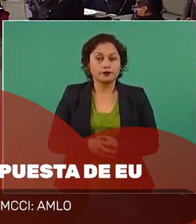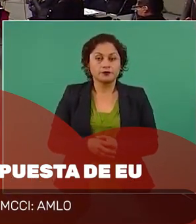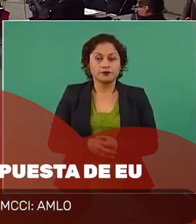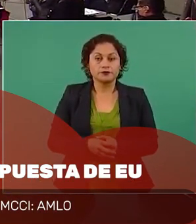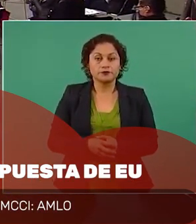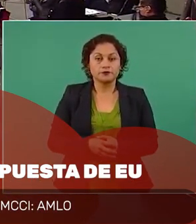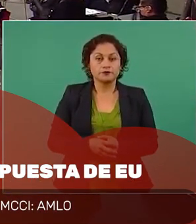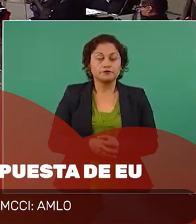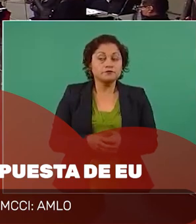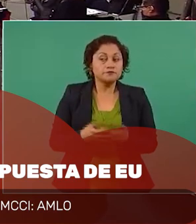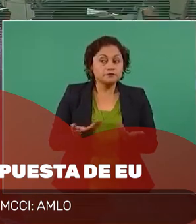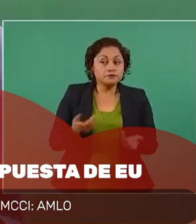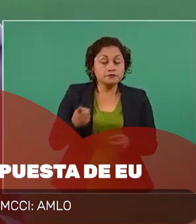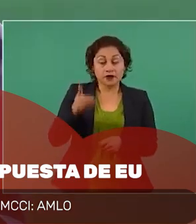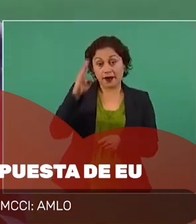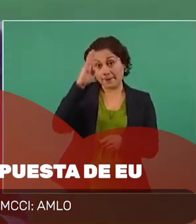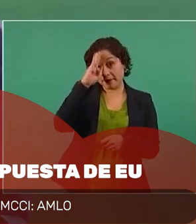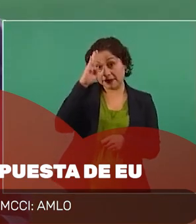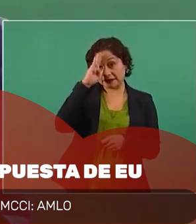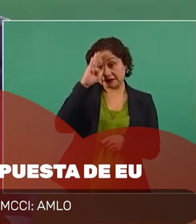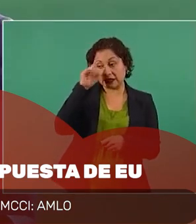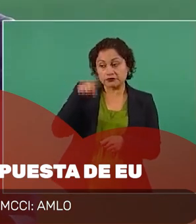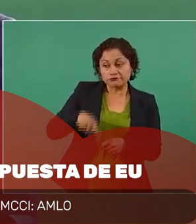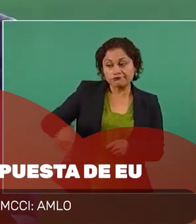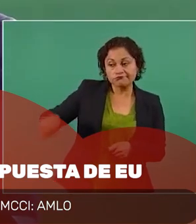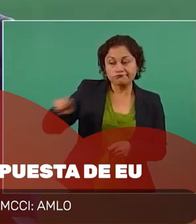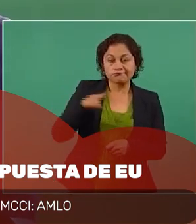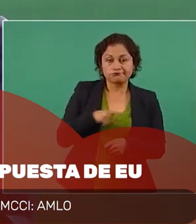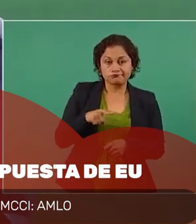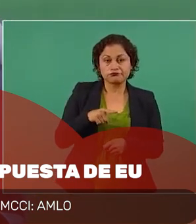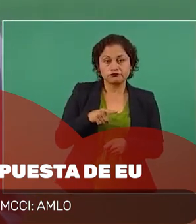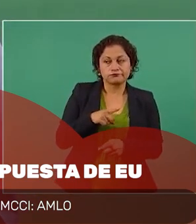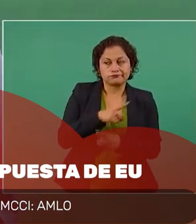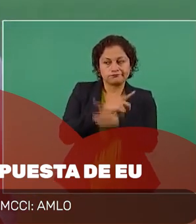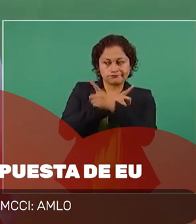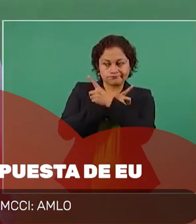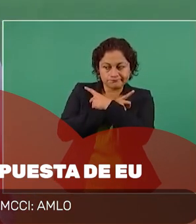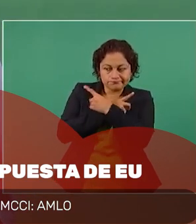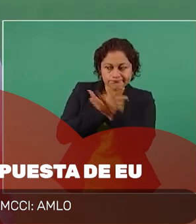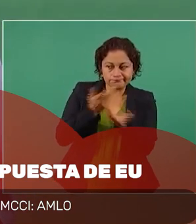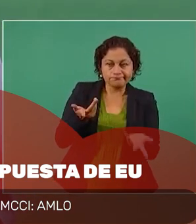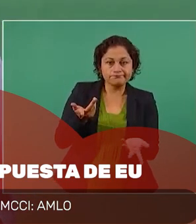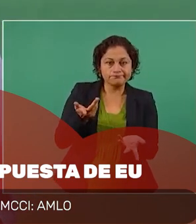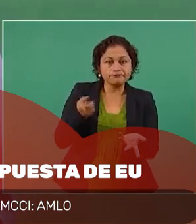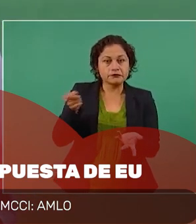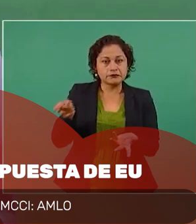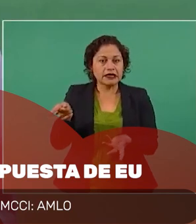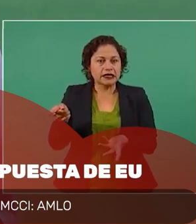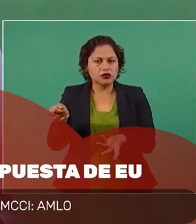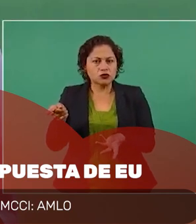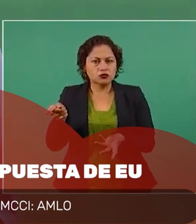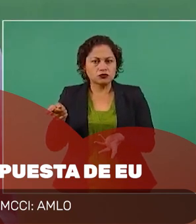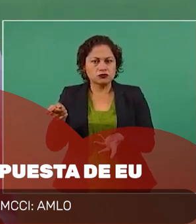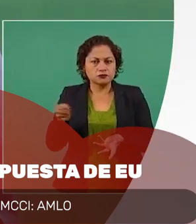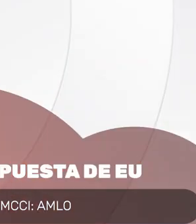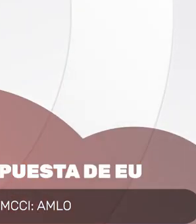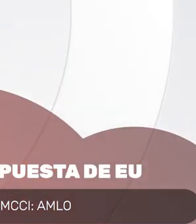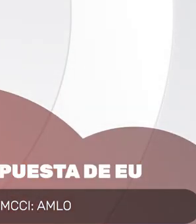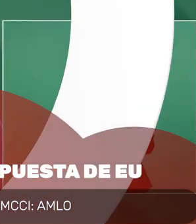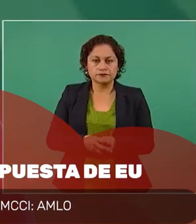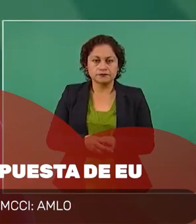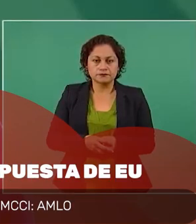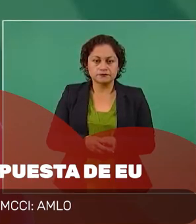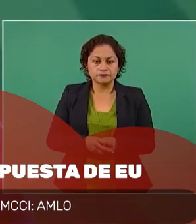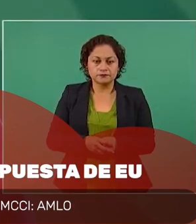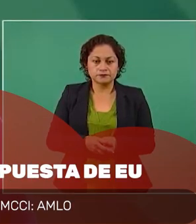el gobierno de los Estados Unidos no se tomara en serio la petición que el Poder Ejecutivo realizó para aclarar esa situación y suspender el financiamiento.